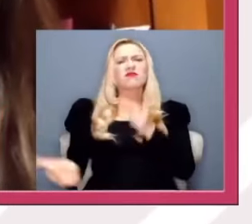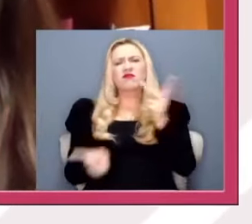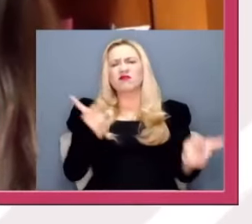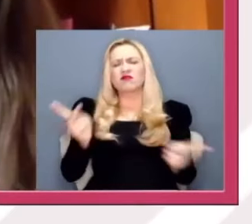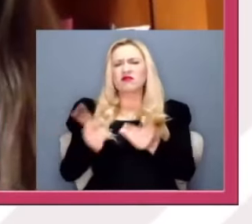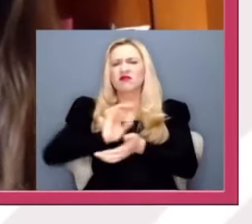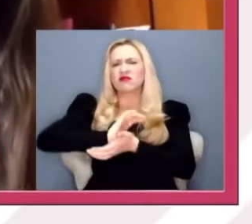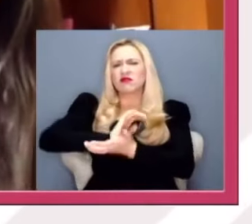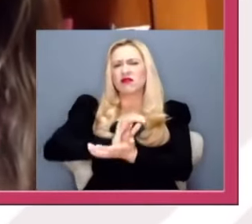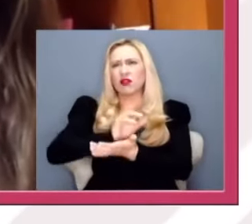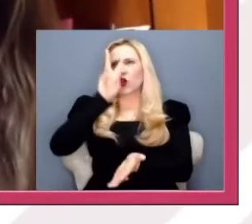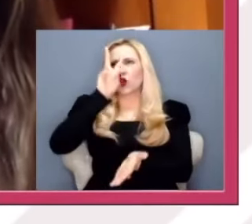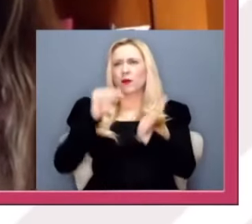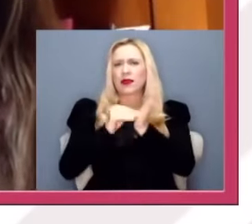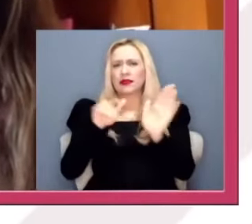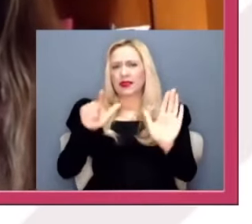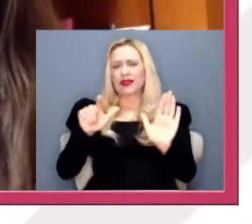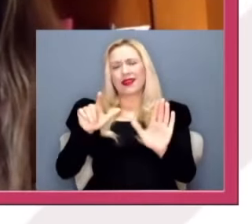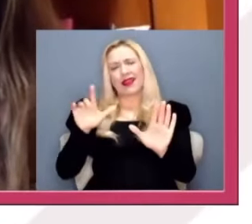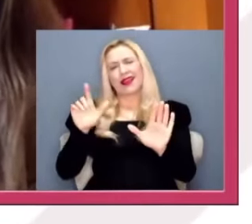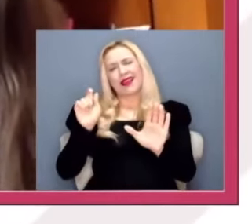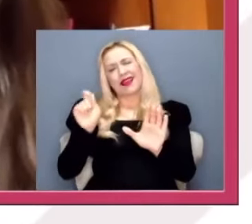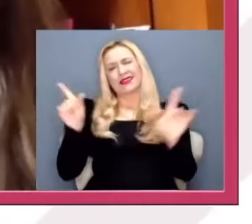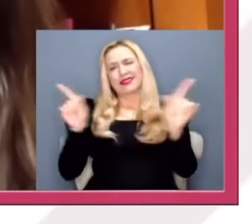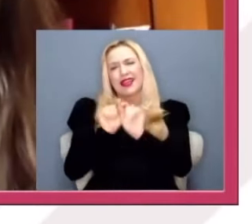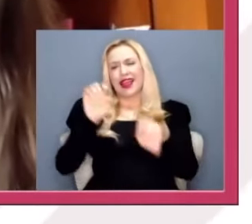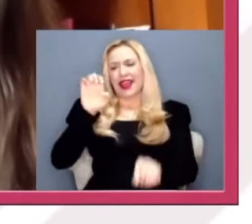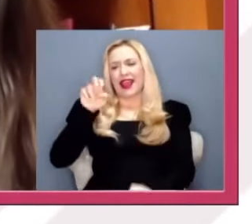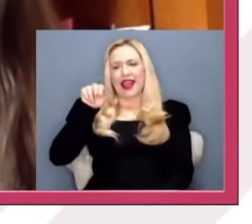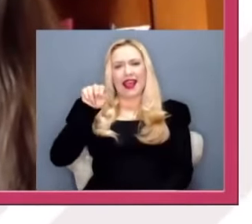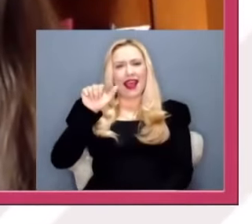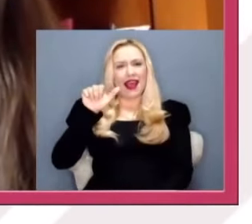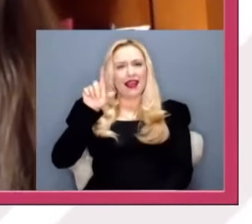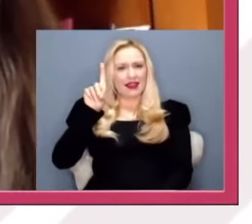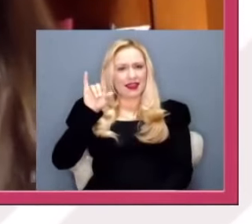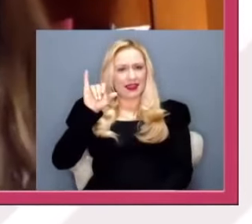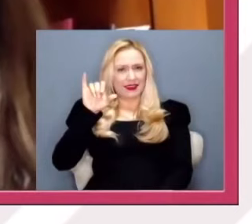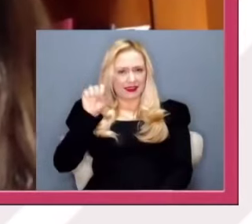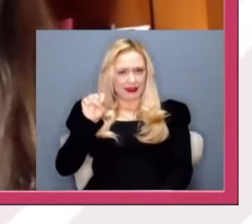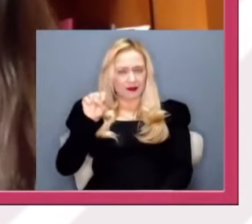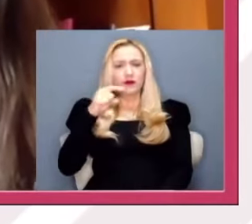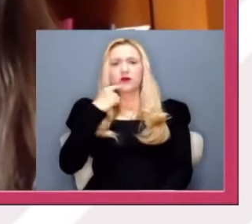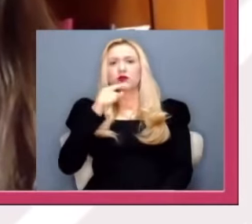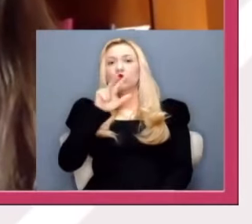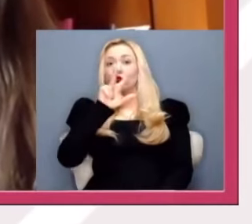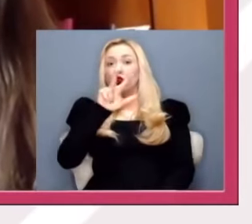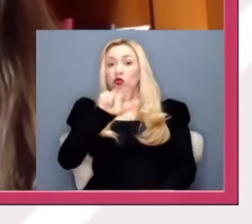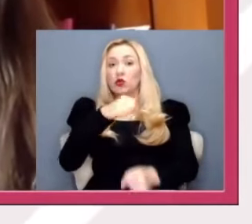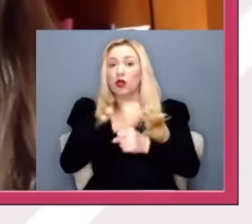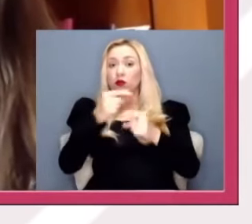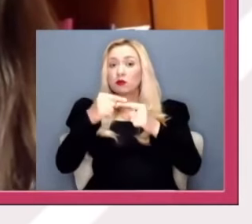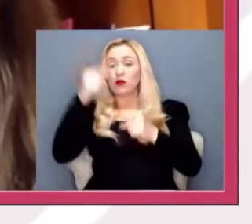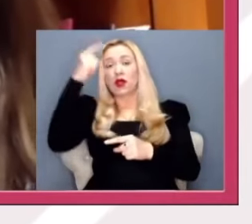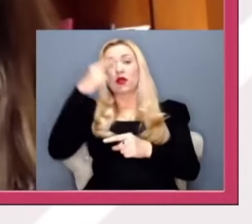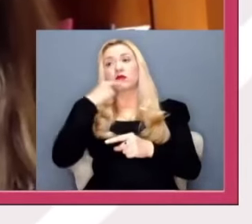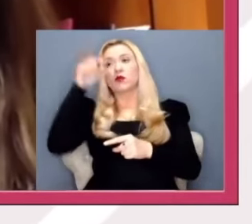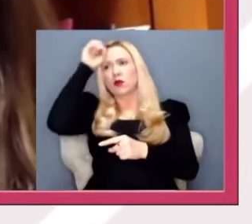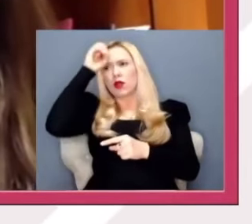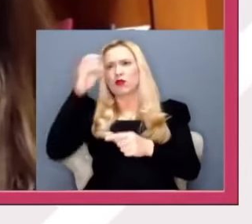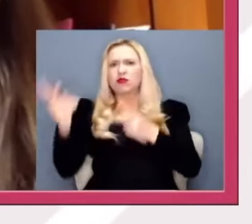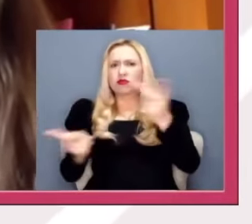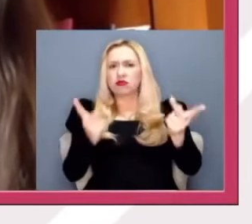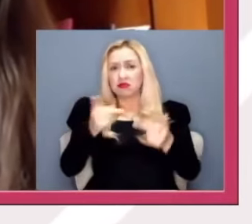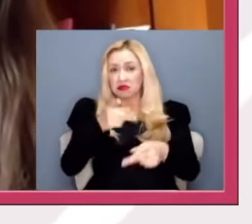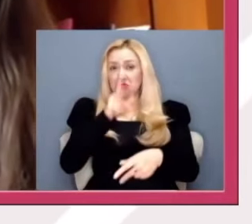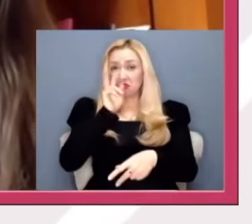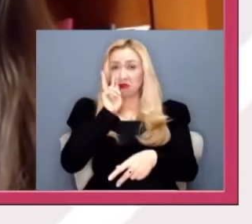de 2017, señaló que el porcentaje de población de 18 años y más que opina que en el país se respetan poco o